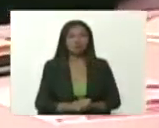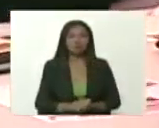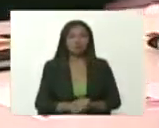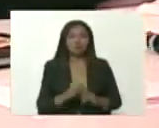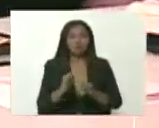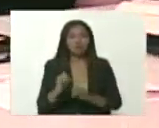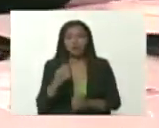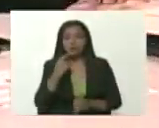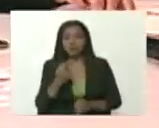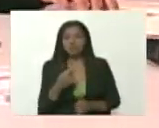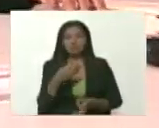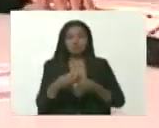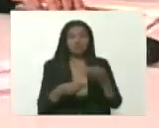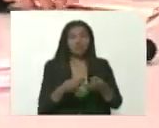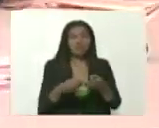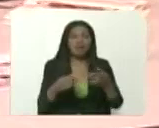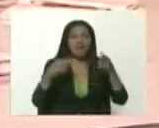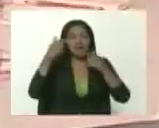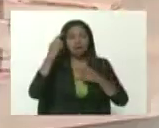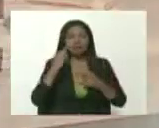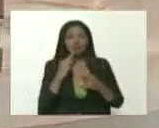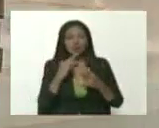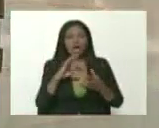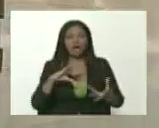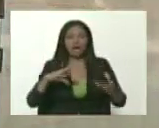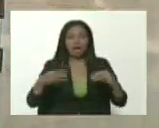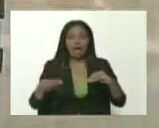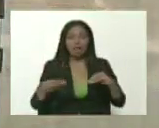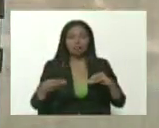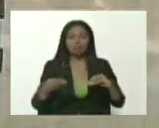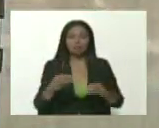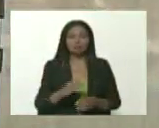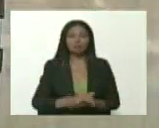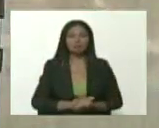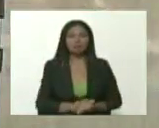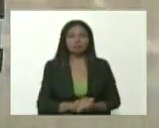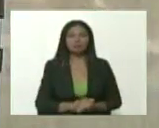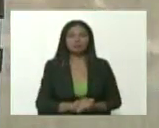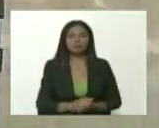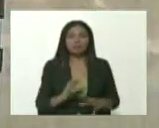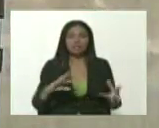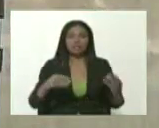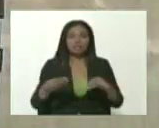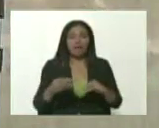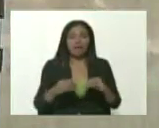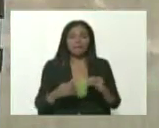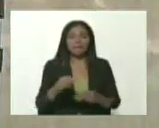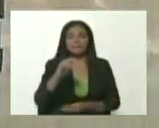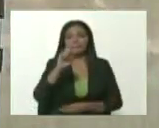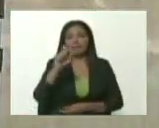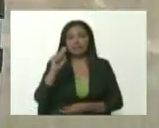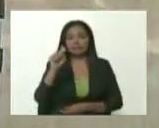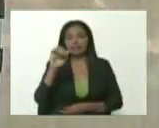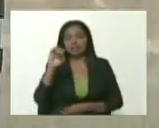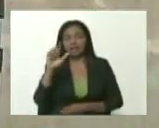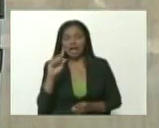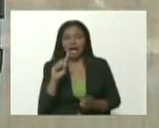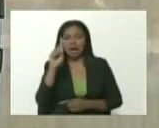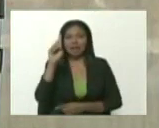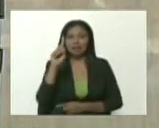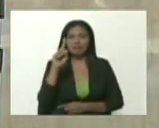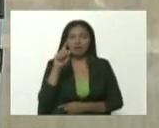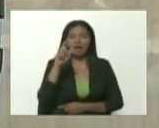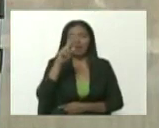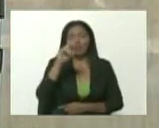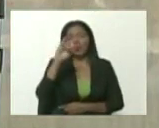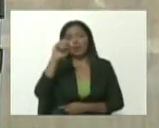dice VC Club Ruiz Pineda. Club Maticarriba, Ruiz Pineda,